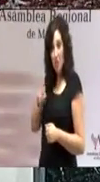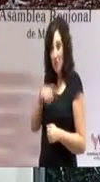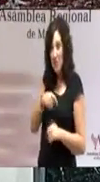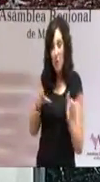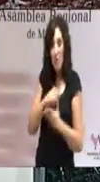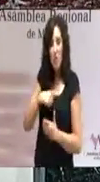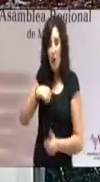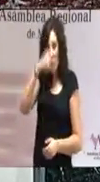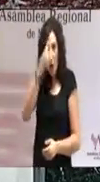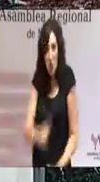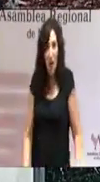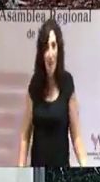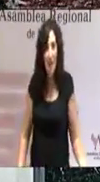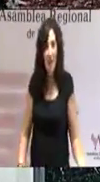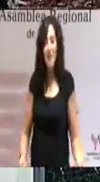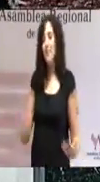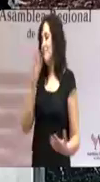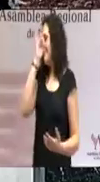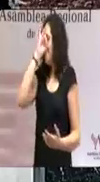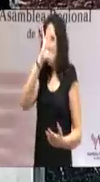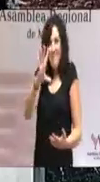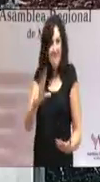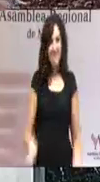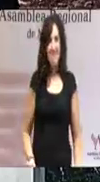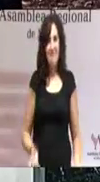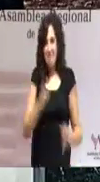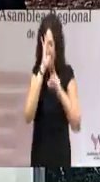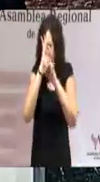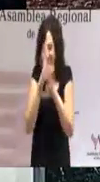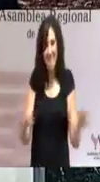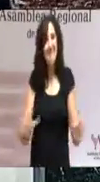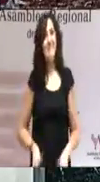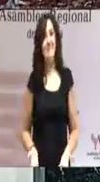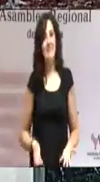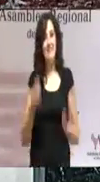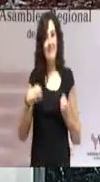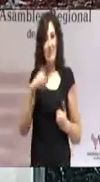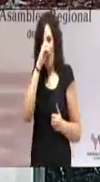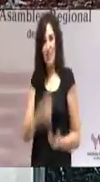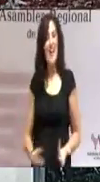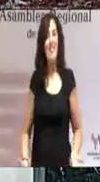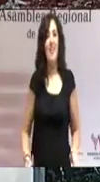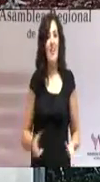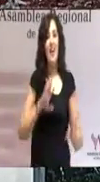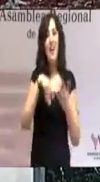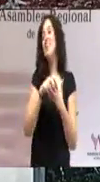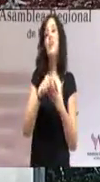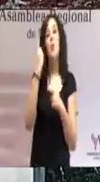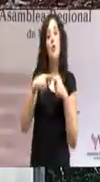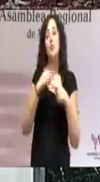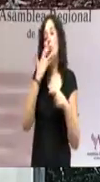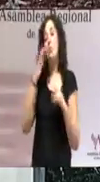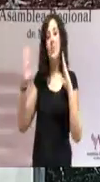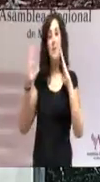sabe. Es que es impresionante. Es que es impresionante. Y le digo una cosa, no porque no estuviera usted en